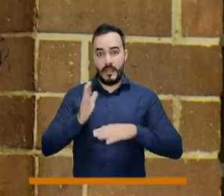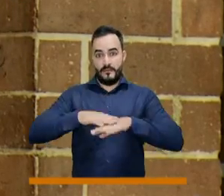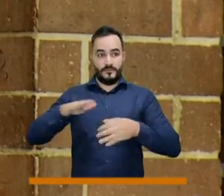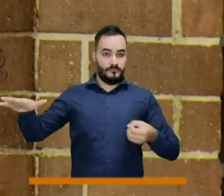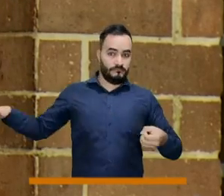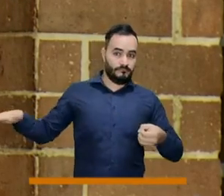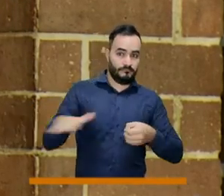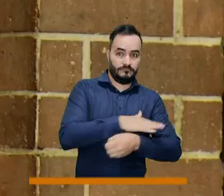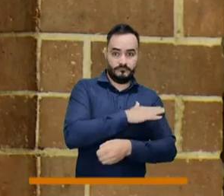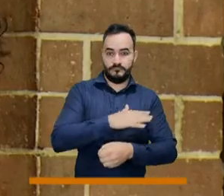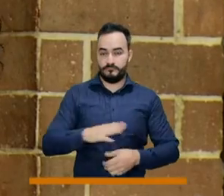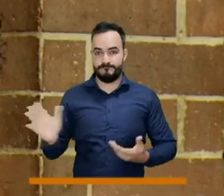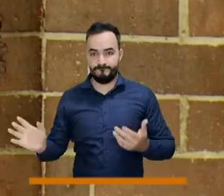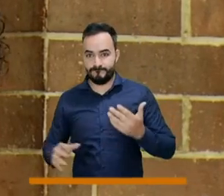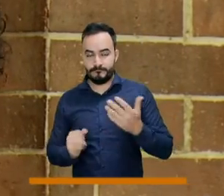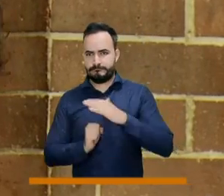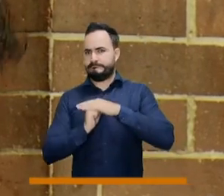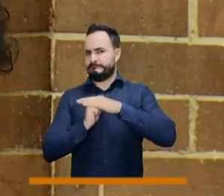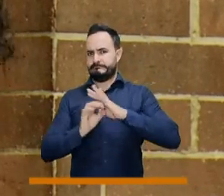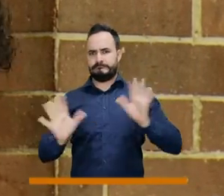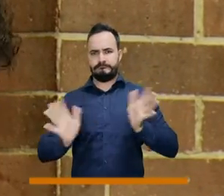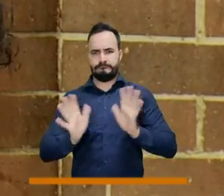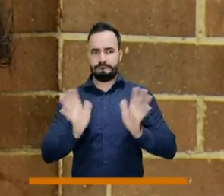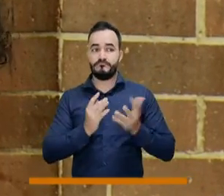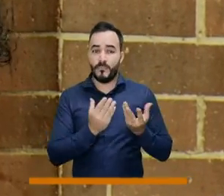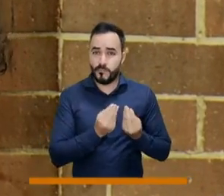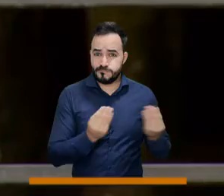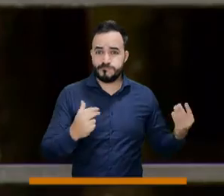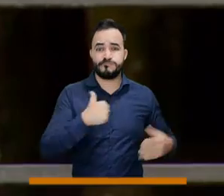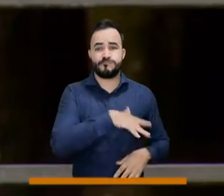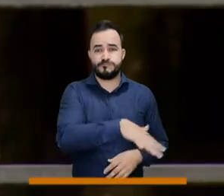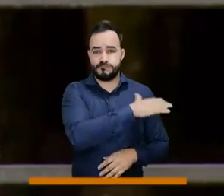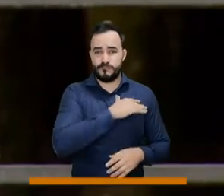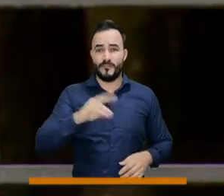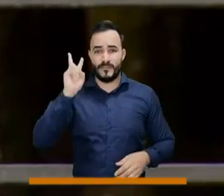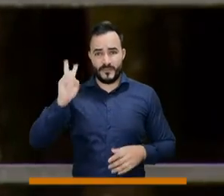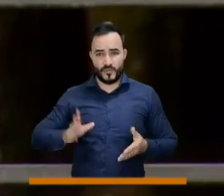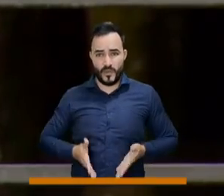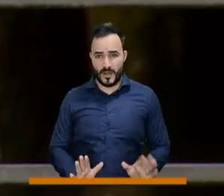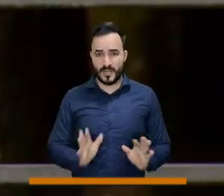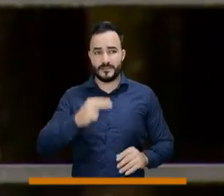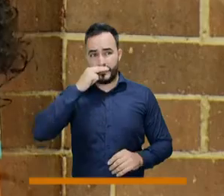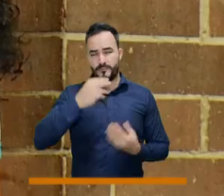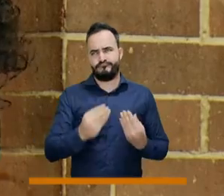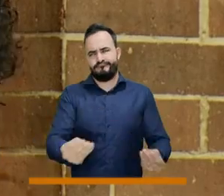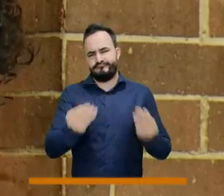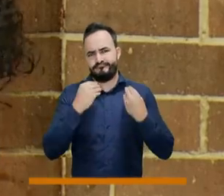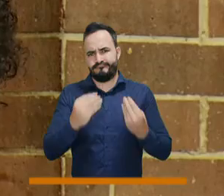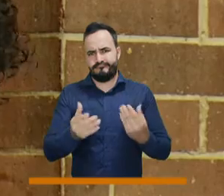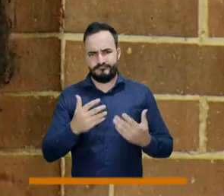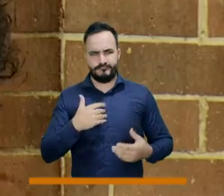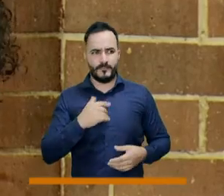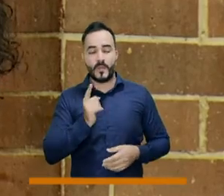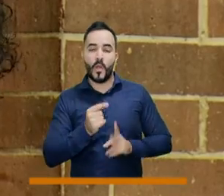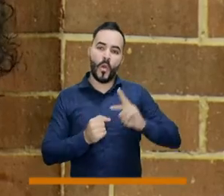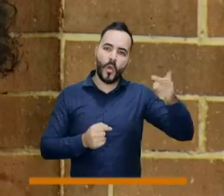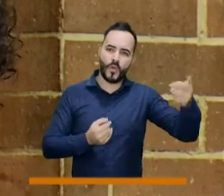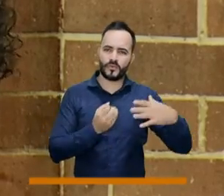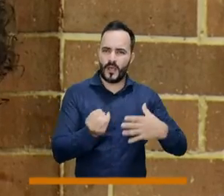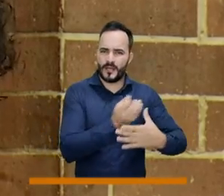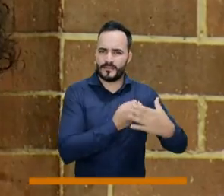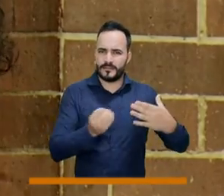cupos? Nosotros en este momento no tenemos cupo en el jardín y tenemos muchos niños que son